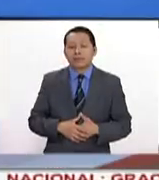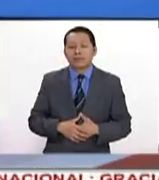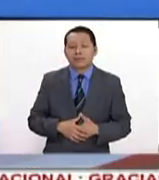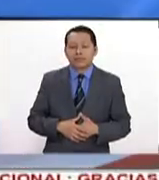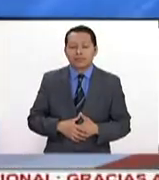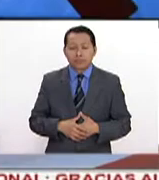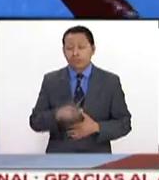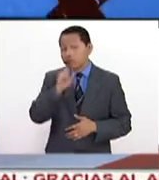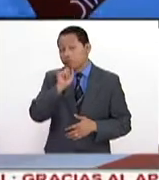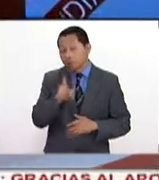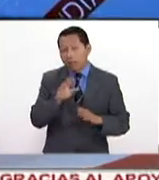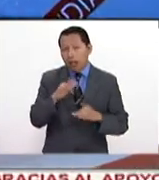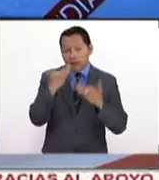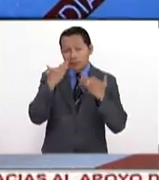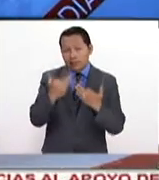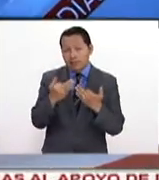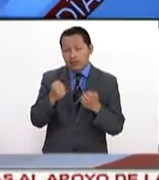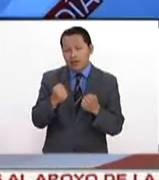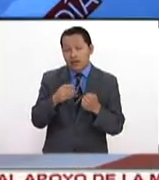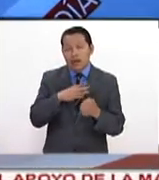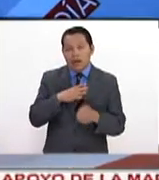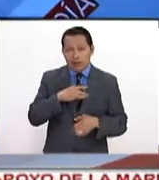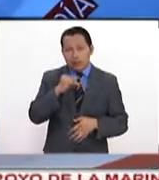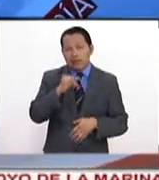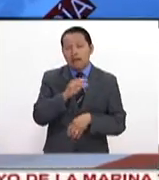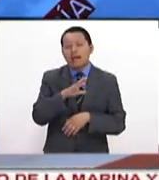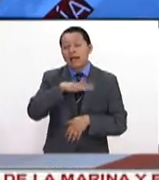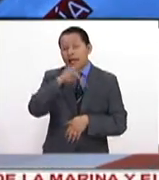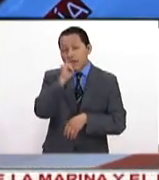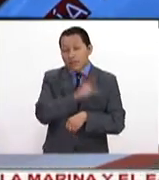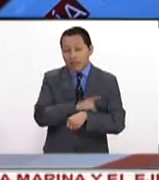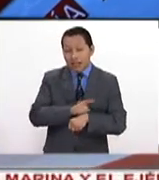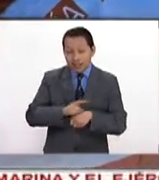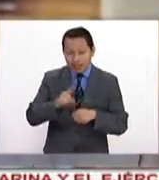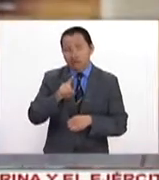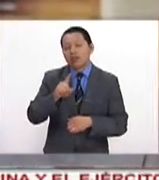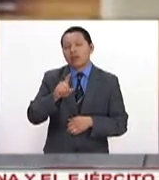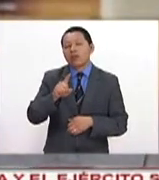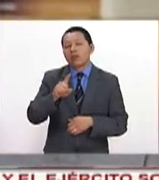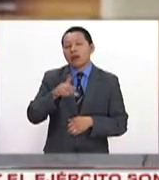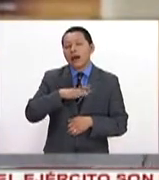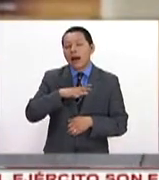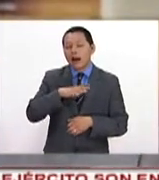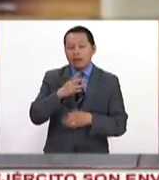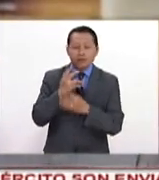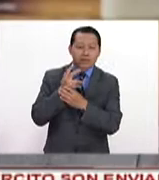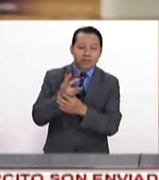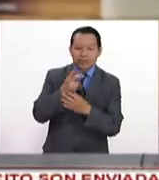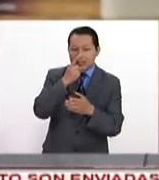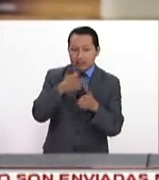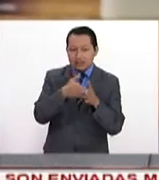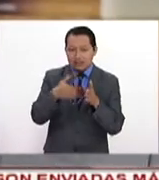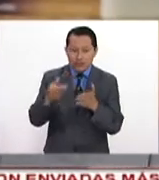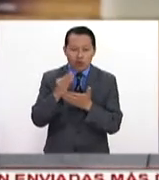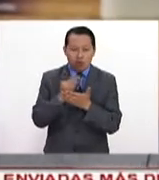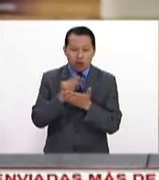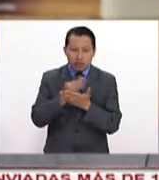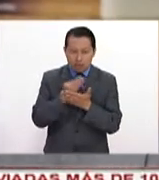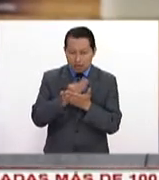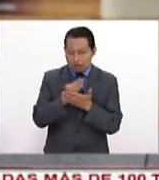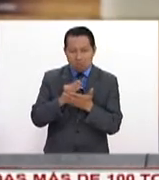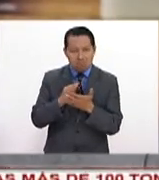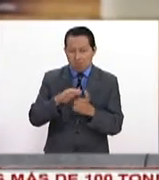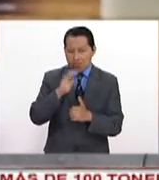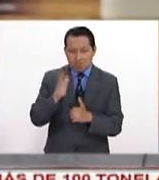Y lo que ya se veía venir con mucha fuerza, el jefe delegacional de la Cuauhtémoc, Ricardo Monreal, informó que su ciclo en el partido Morena está